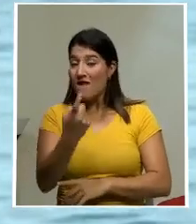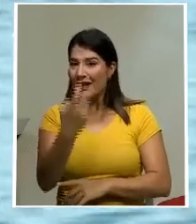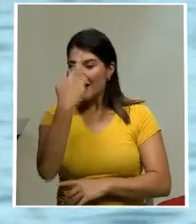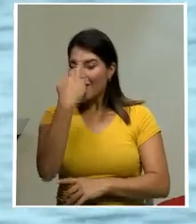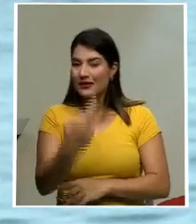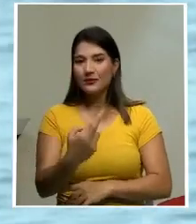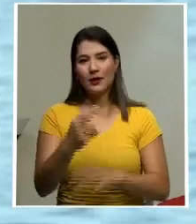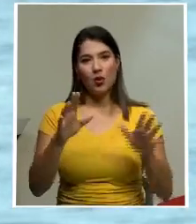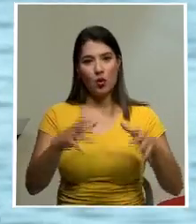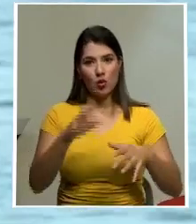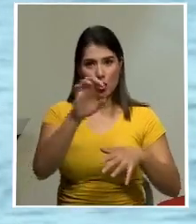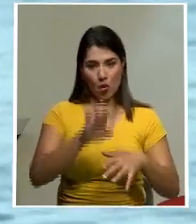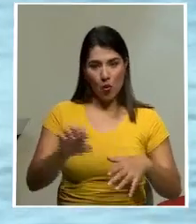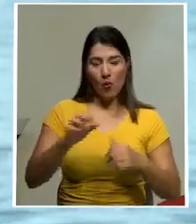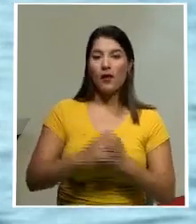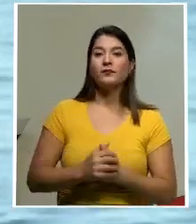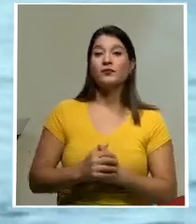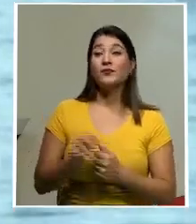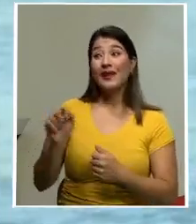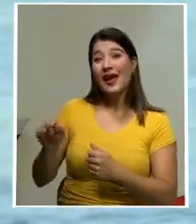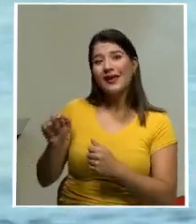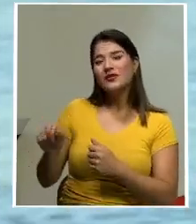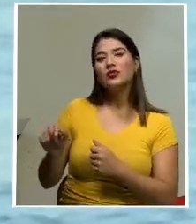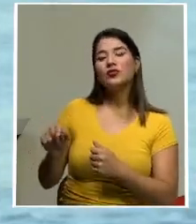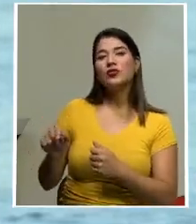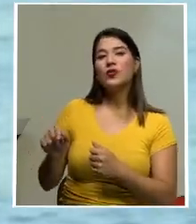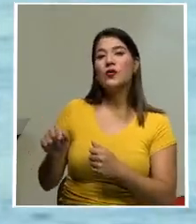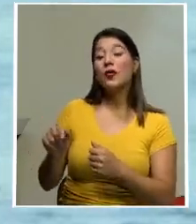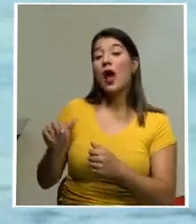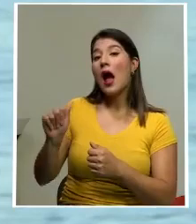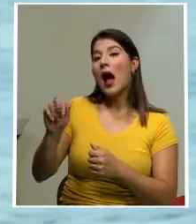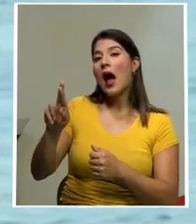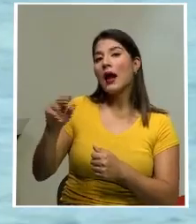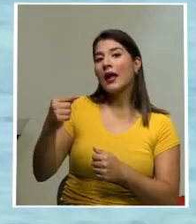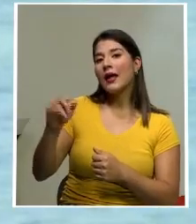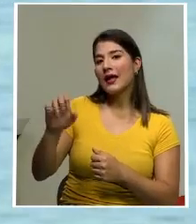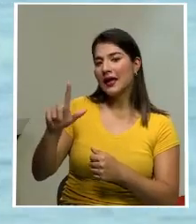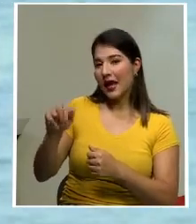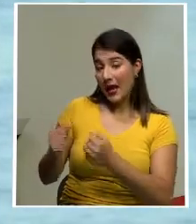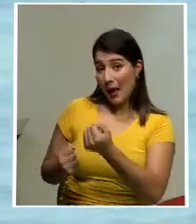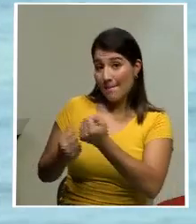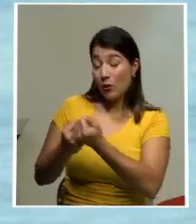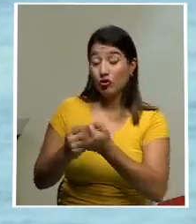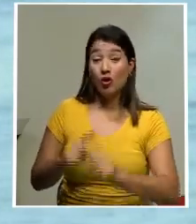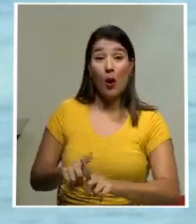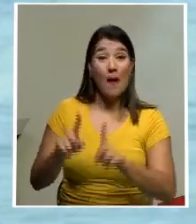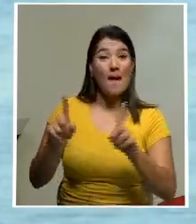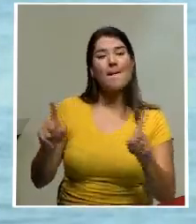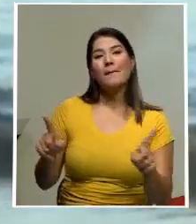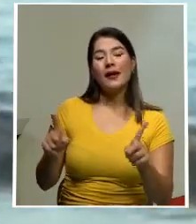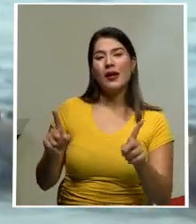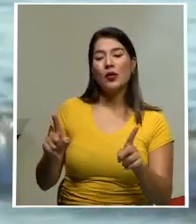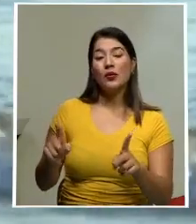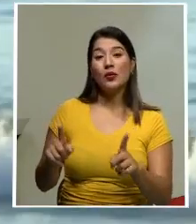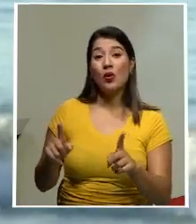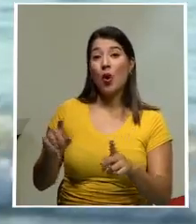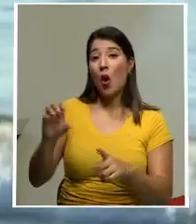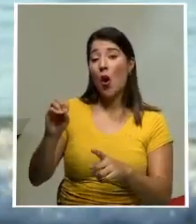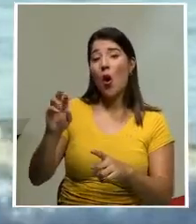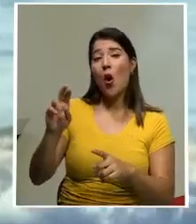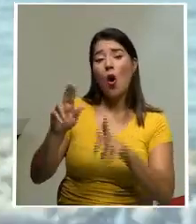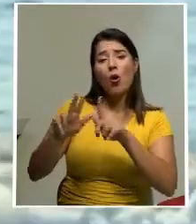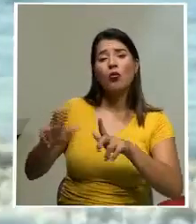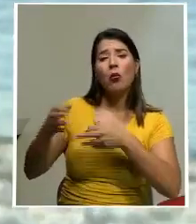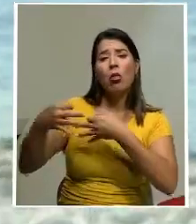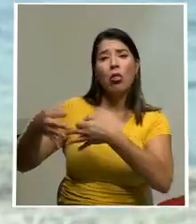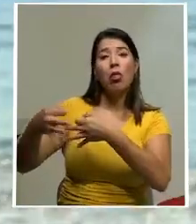es arropado por Argelia y reclama un referéndum de autodeterminación previsto por la ONU, pero aplazado constantemente, mientras que